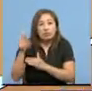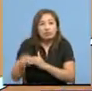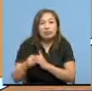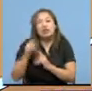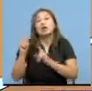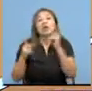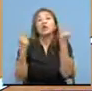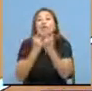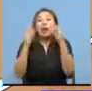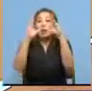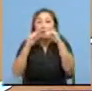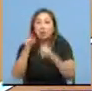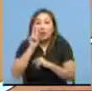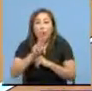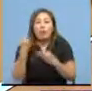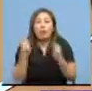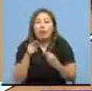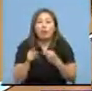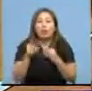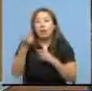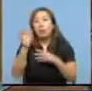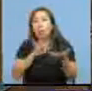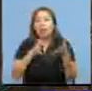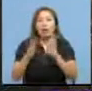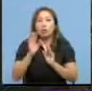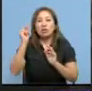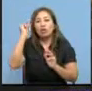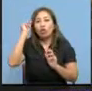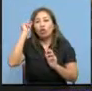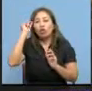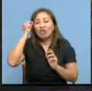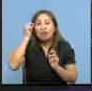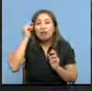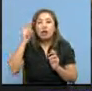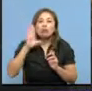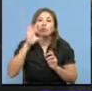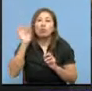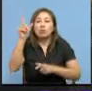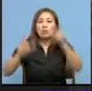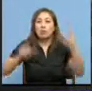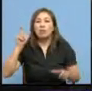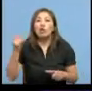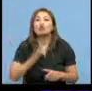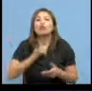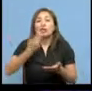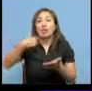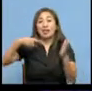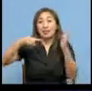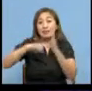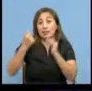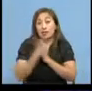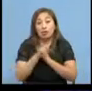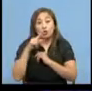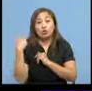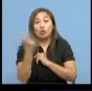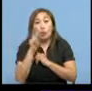por noche vemos en aproximadamente 30 a 50 personas en todo lo que son a centros nosotros vemos